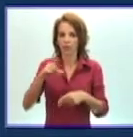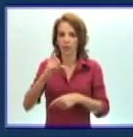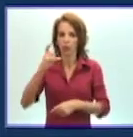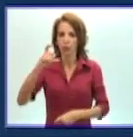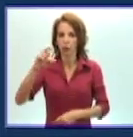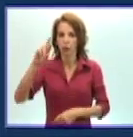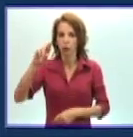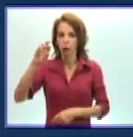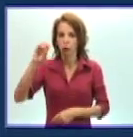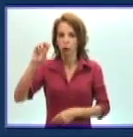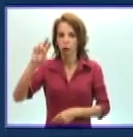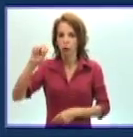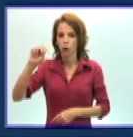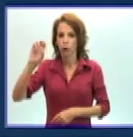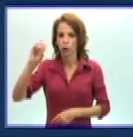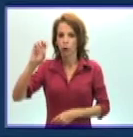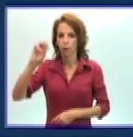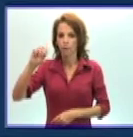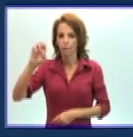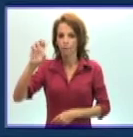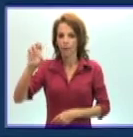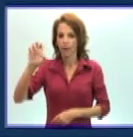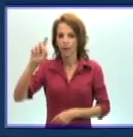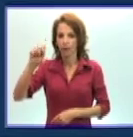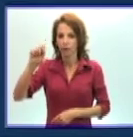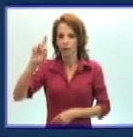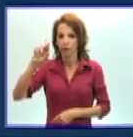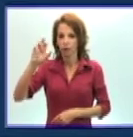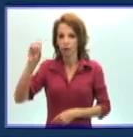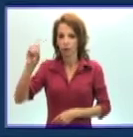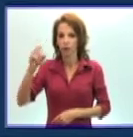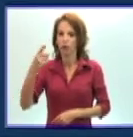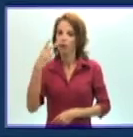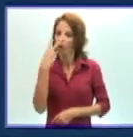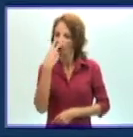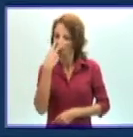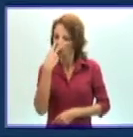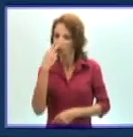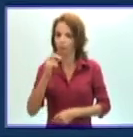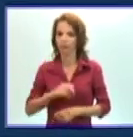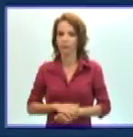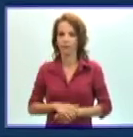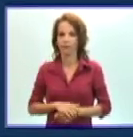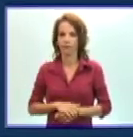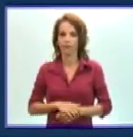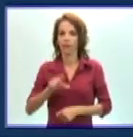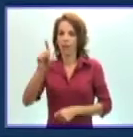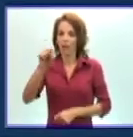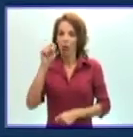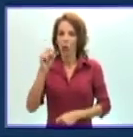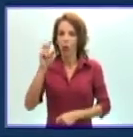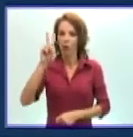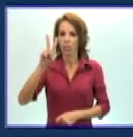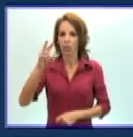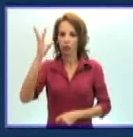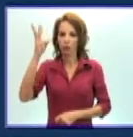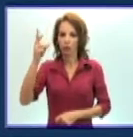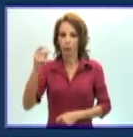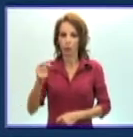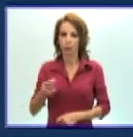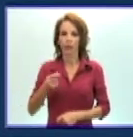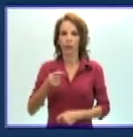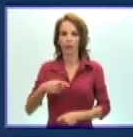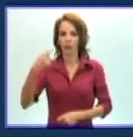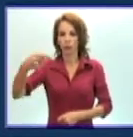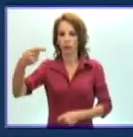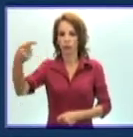cronómetro. Observen. Vamos a escoger ahora dos números consecutivos. El 3 y